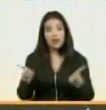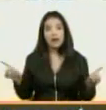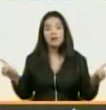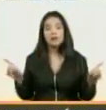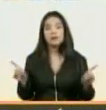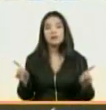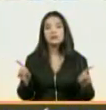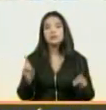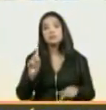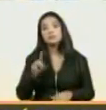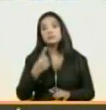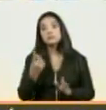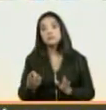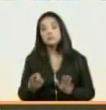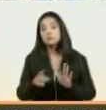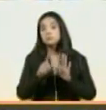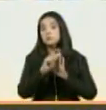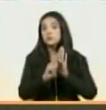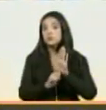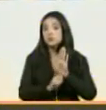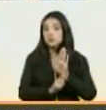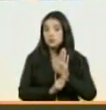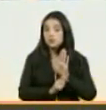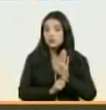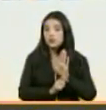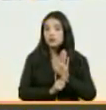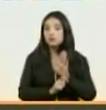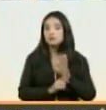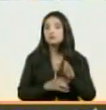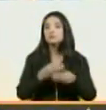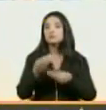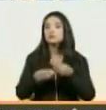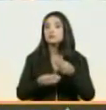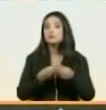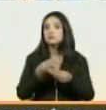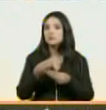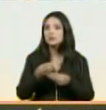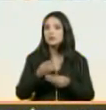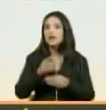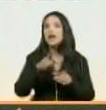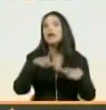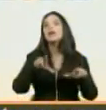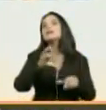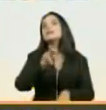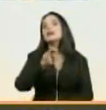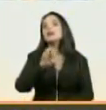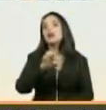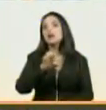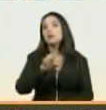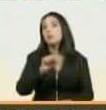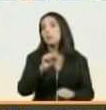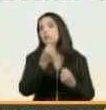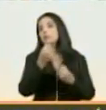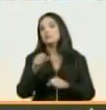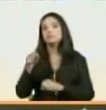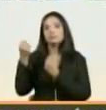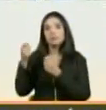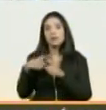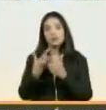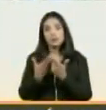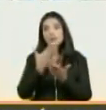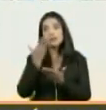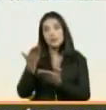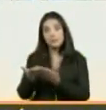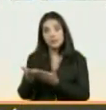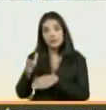omisión constitucional de los actos del Poder Legislativo, encontrándose en desacato, se le solicita a